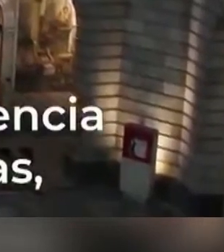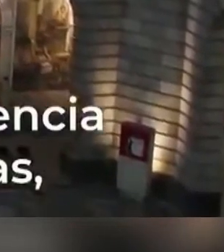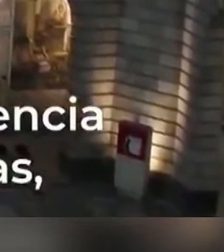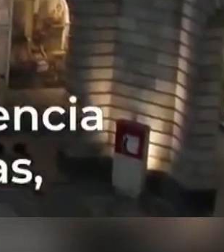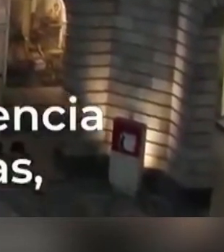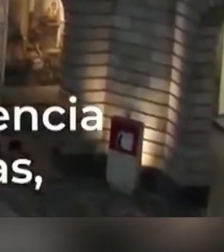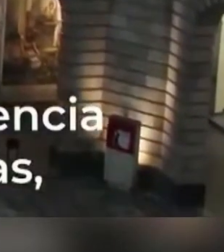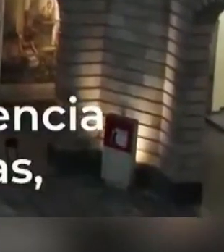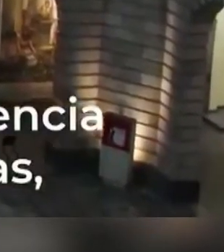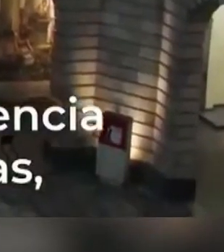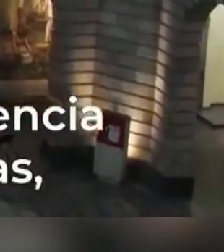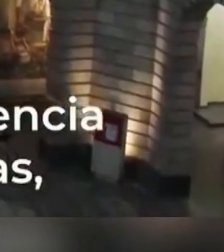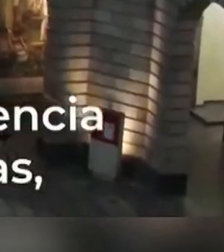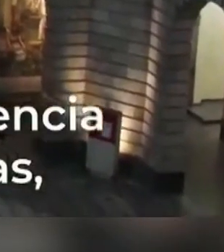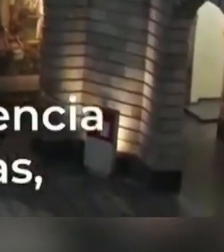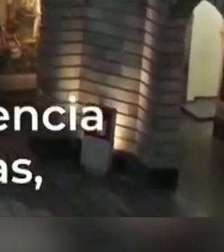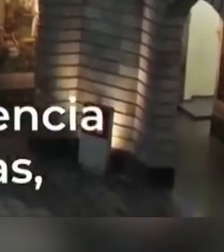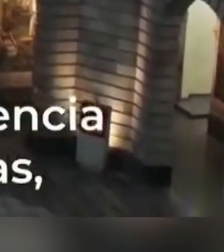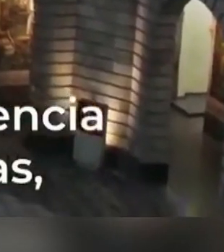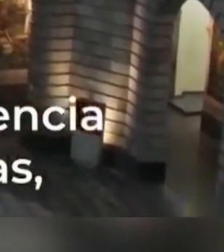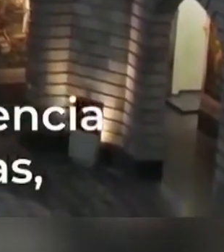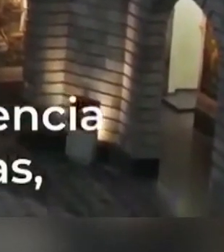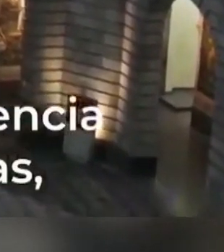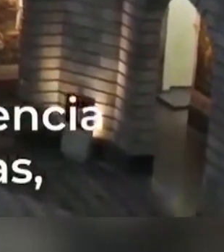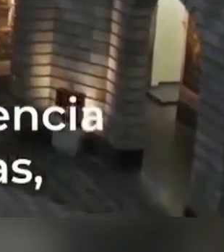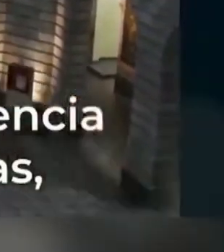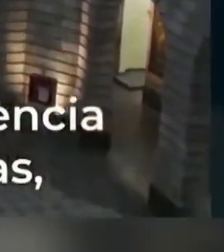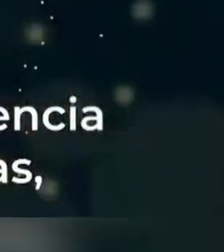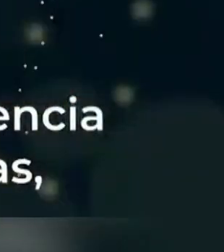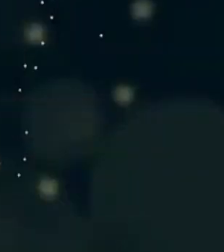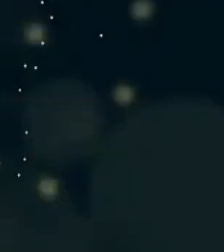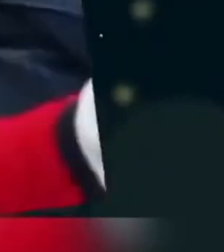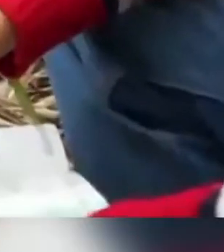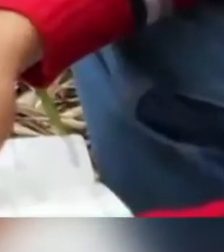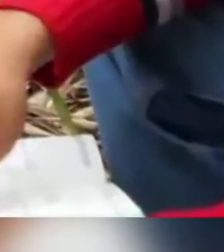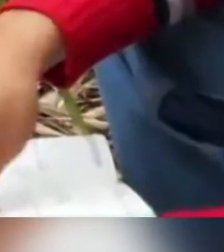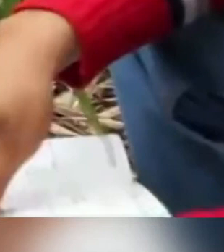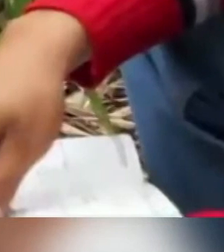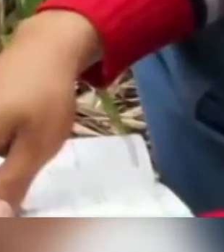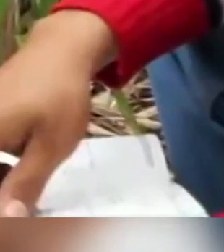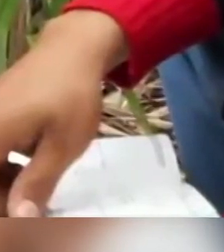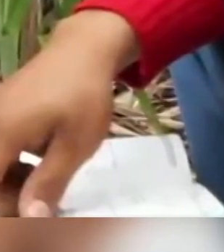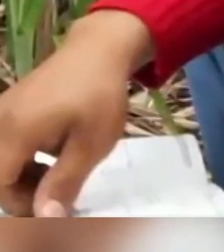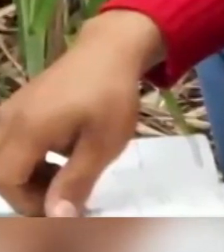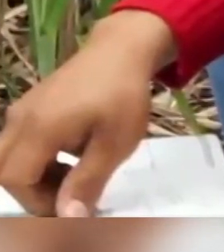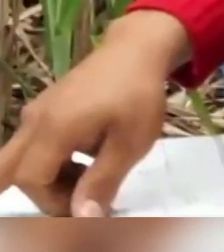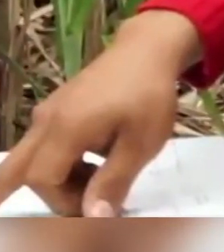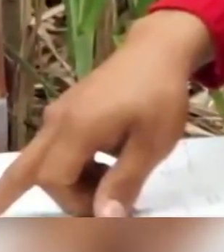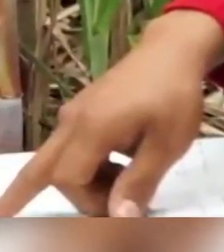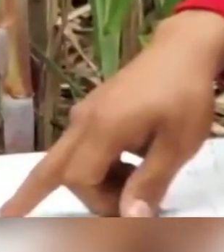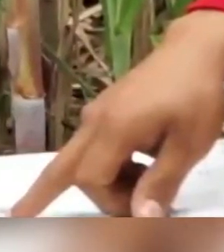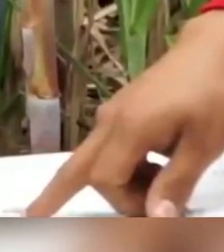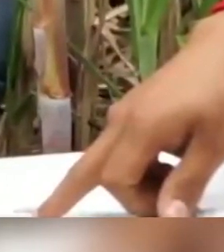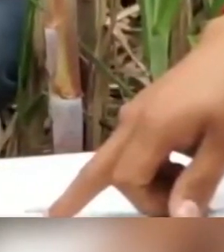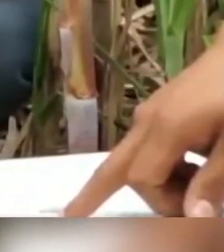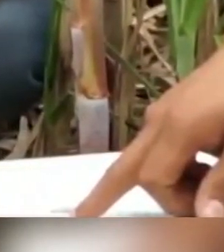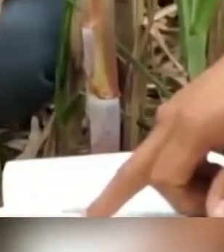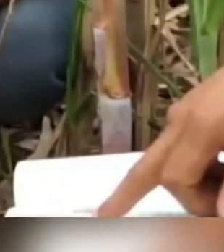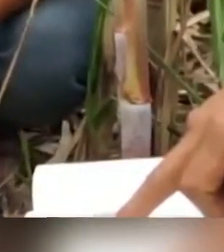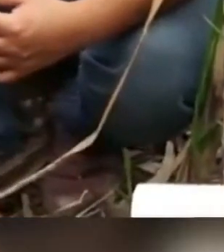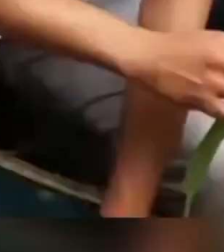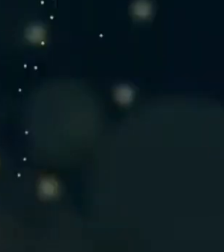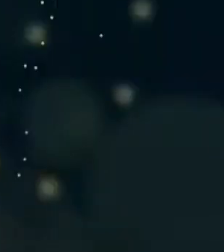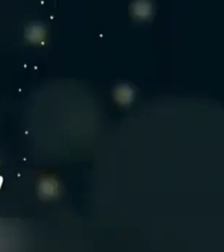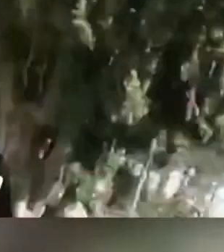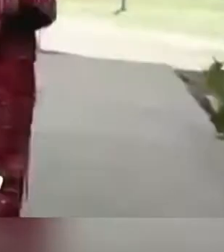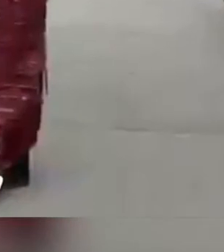establecer una dependencia federal cuyas funciones civilizadoras lleguen no solo a una porción privilegiada